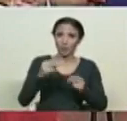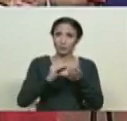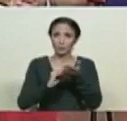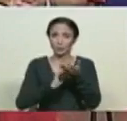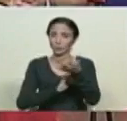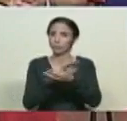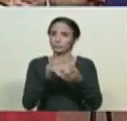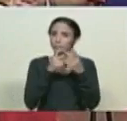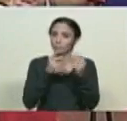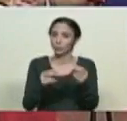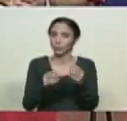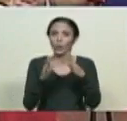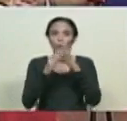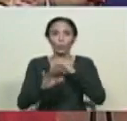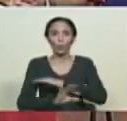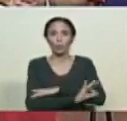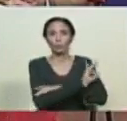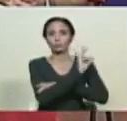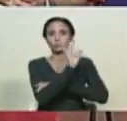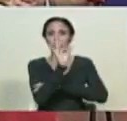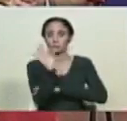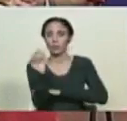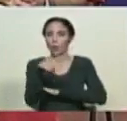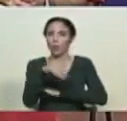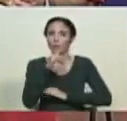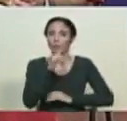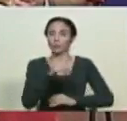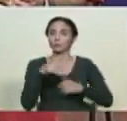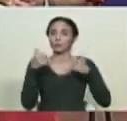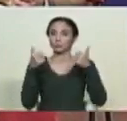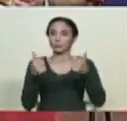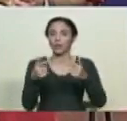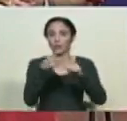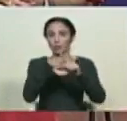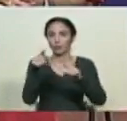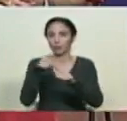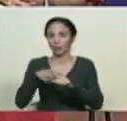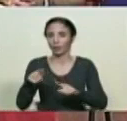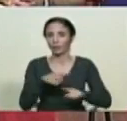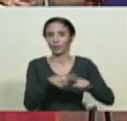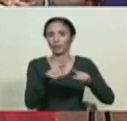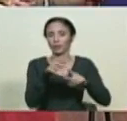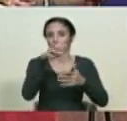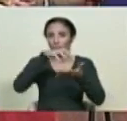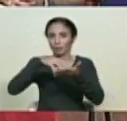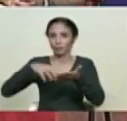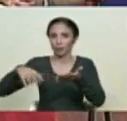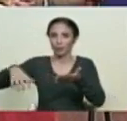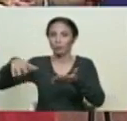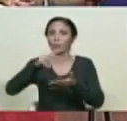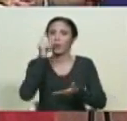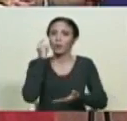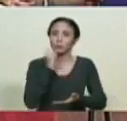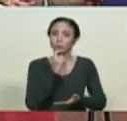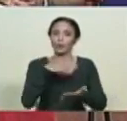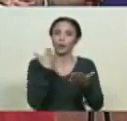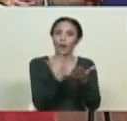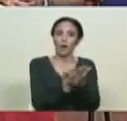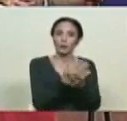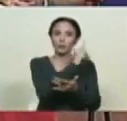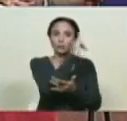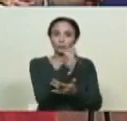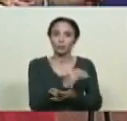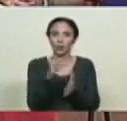recibido a lo largo del día de hoy excelentes noticias, por eso hablaba, desde Sucre hasta el